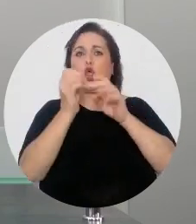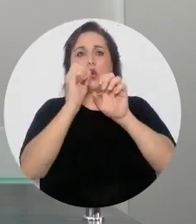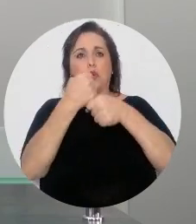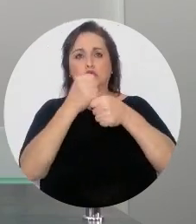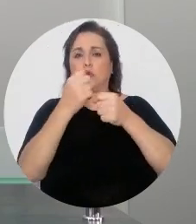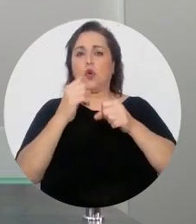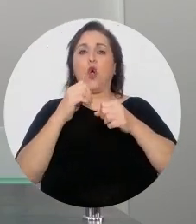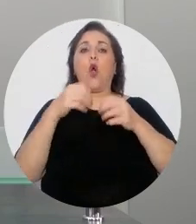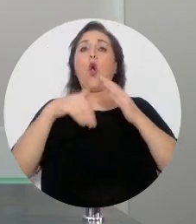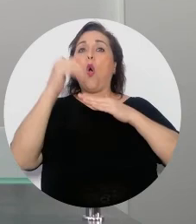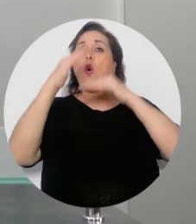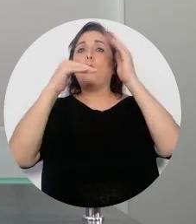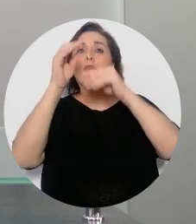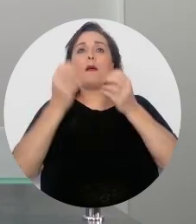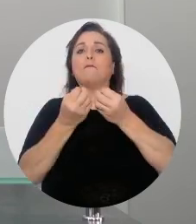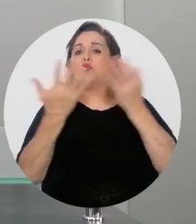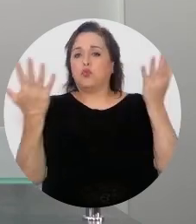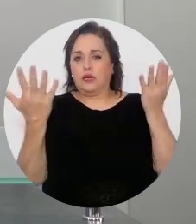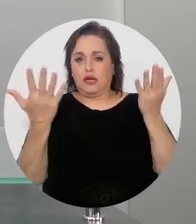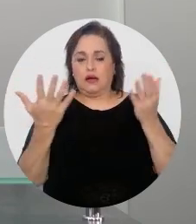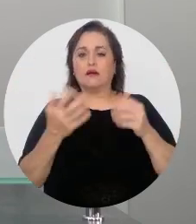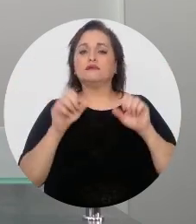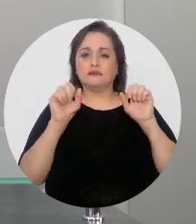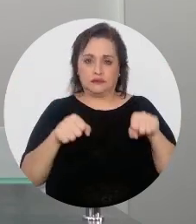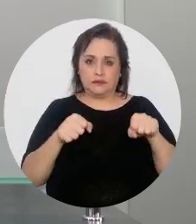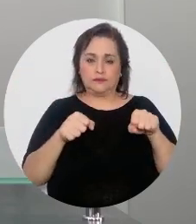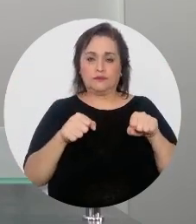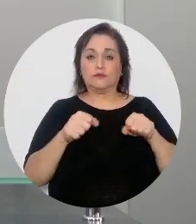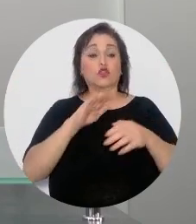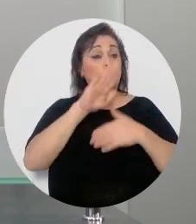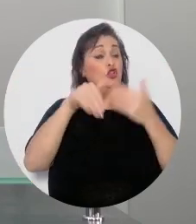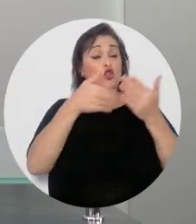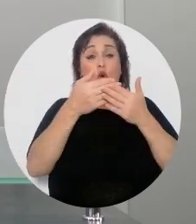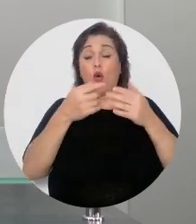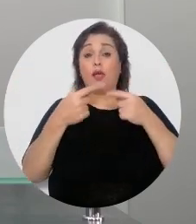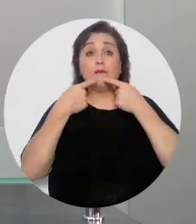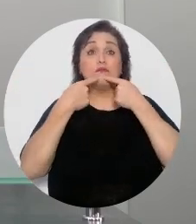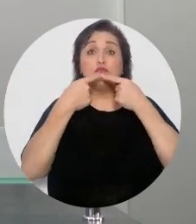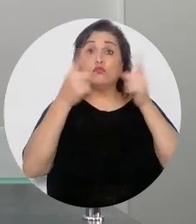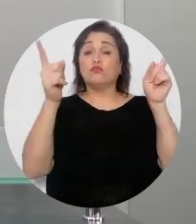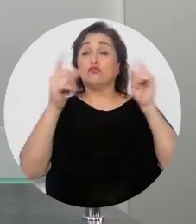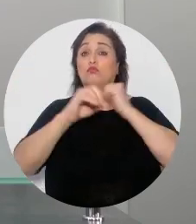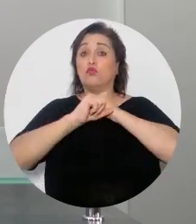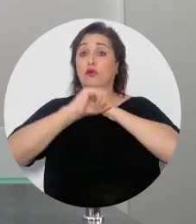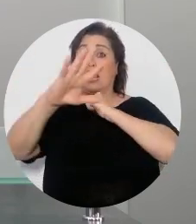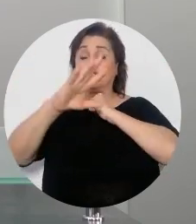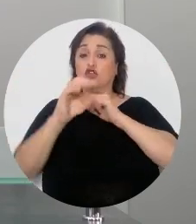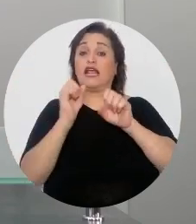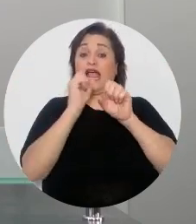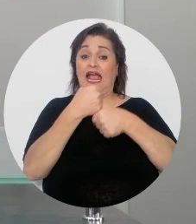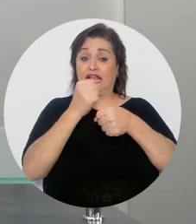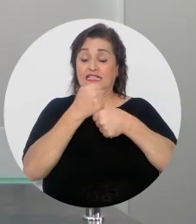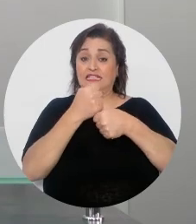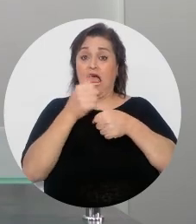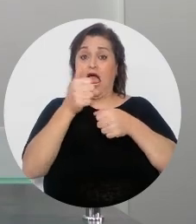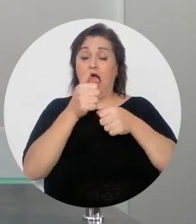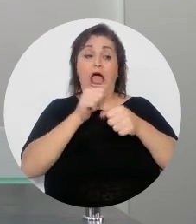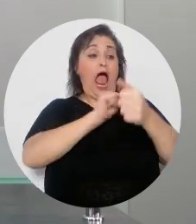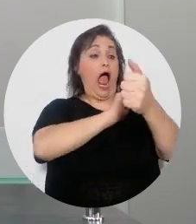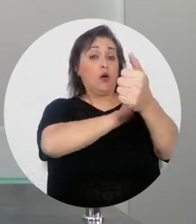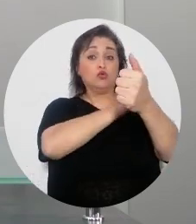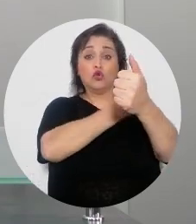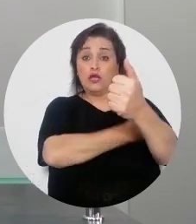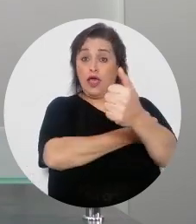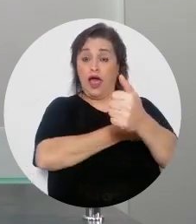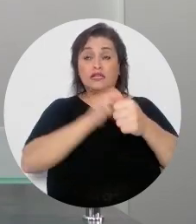obra pública. Eso sí, aquellas publicaciones efectuadas por las